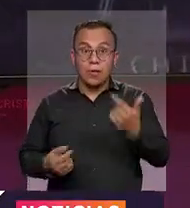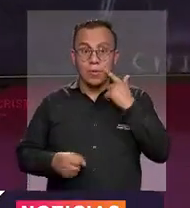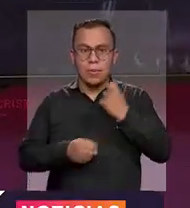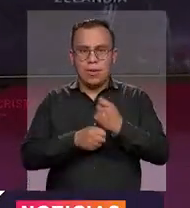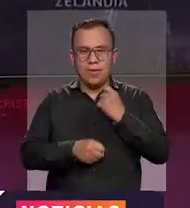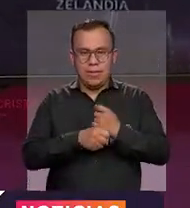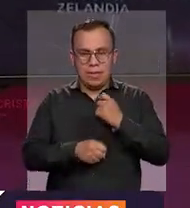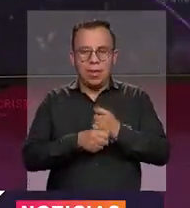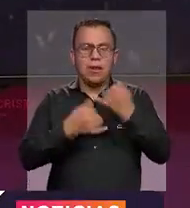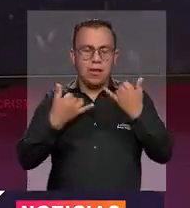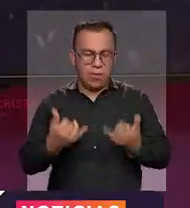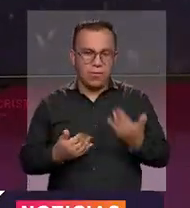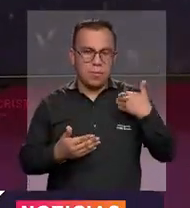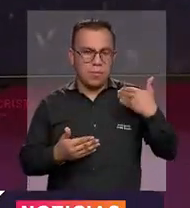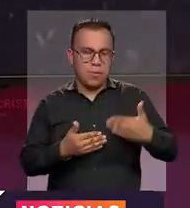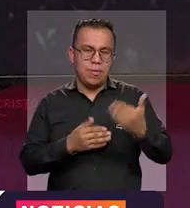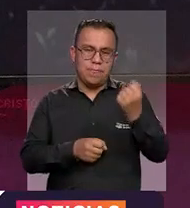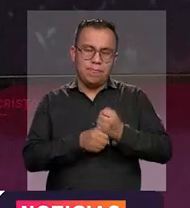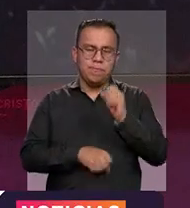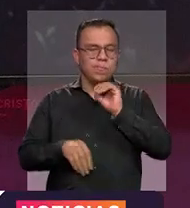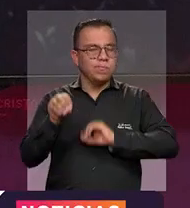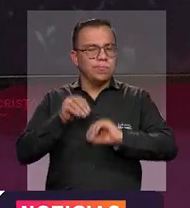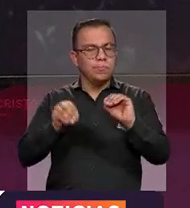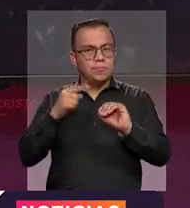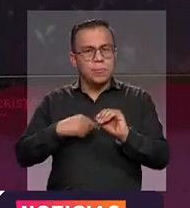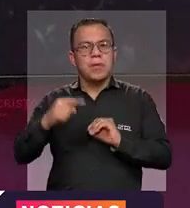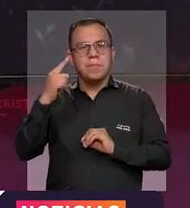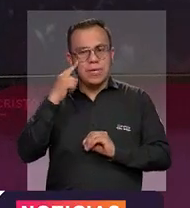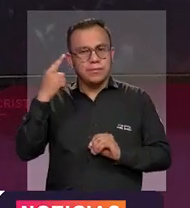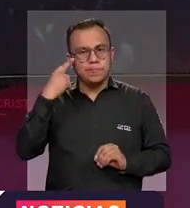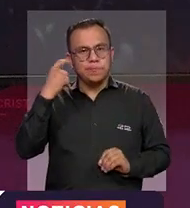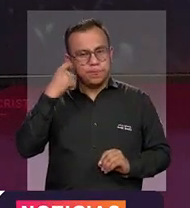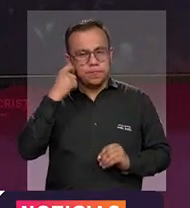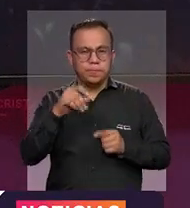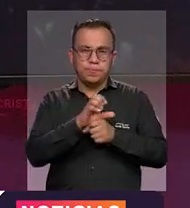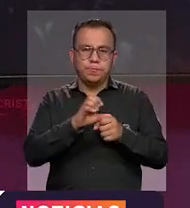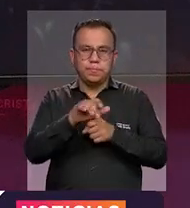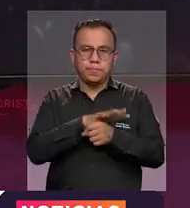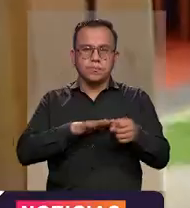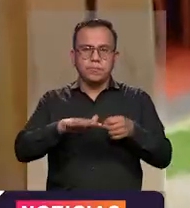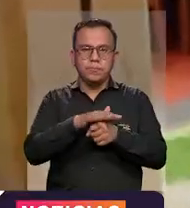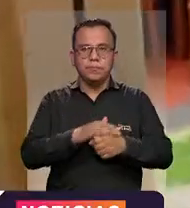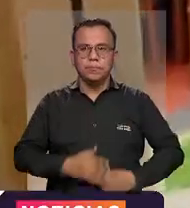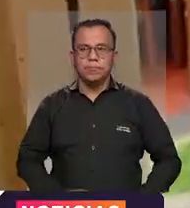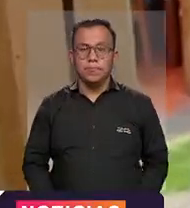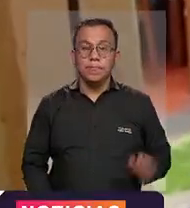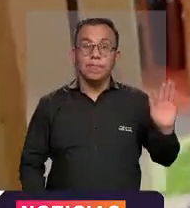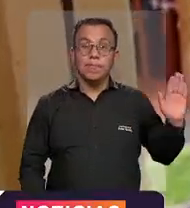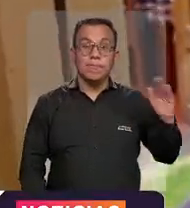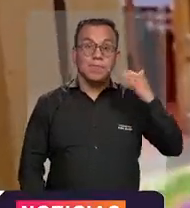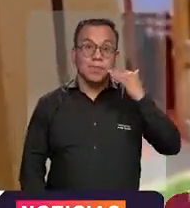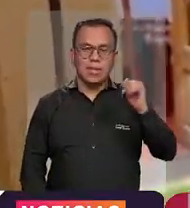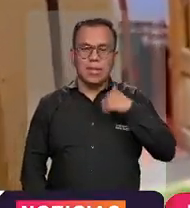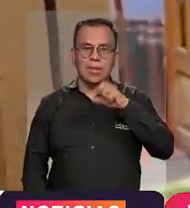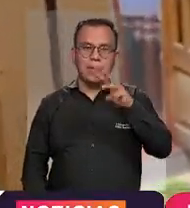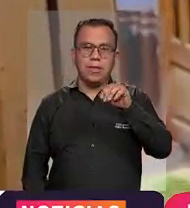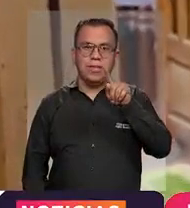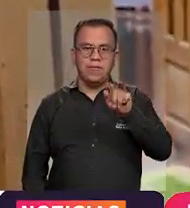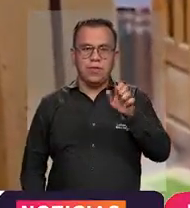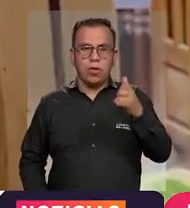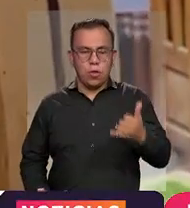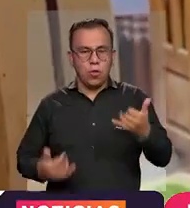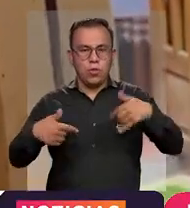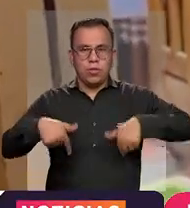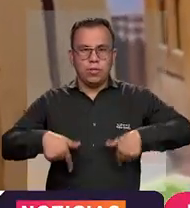trabajo legislativo que ya adelanta con su equipo pensando en los retos que afronta la ciudad. Hola, hola, yo soy Mafe Carrascal,